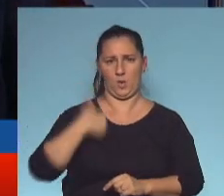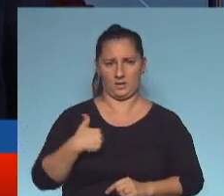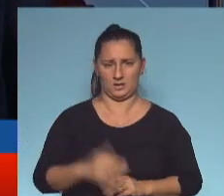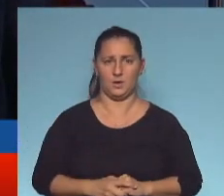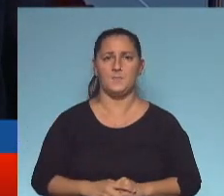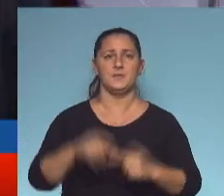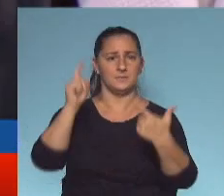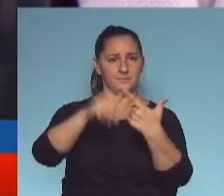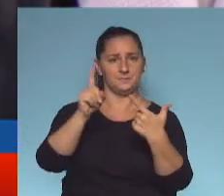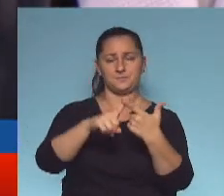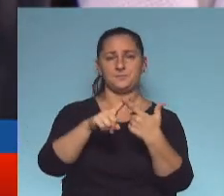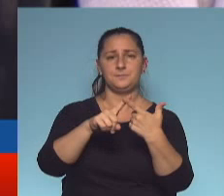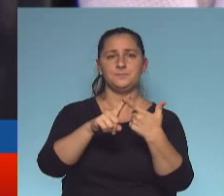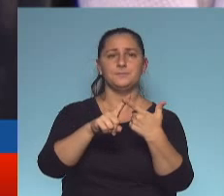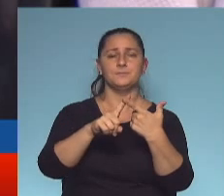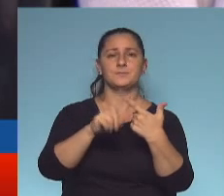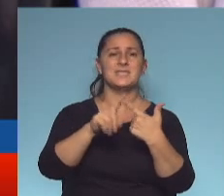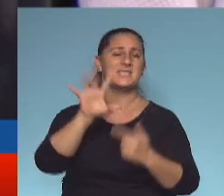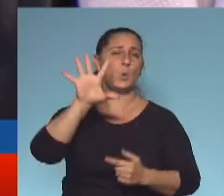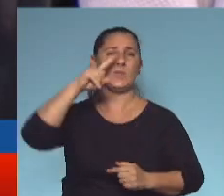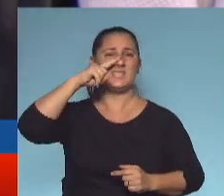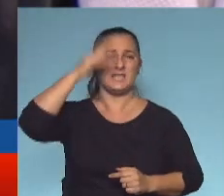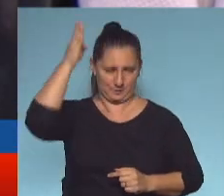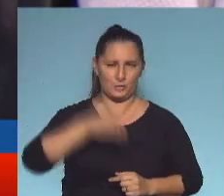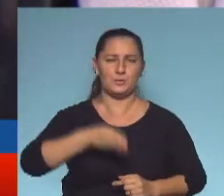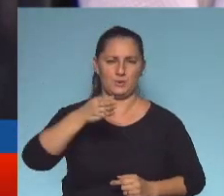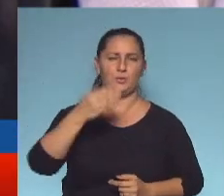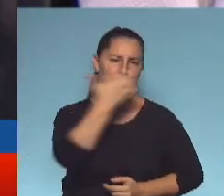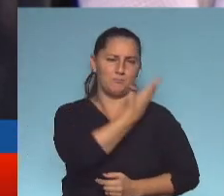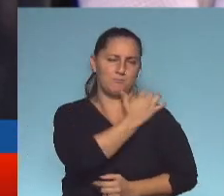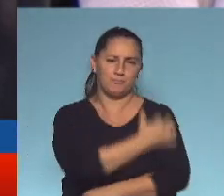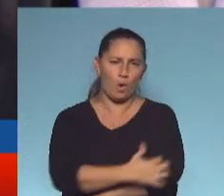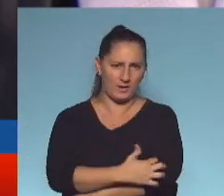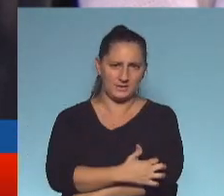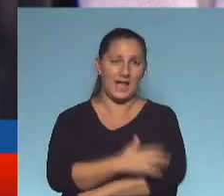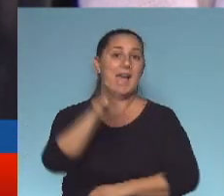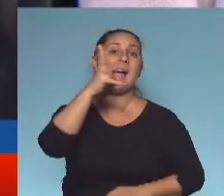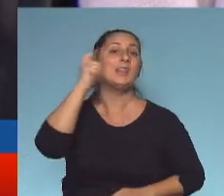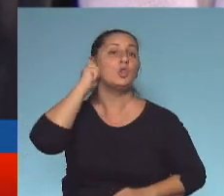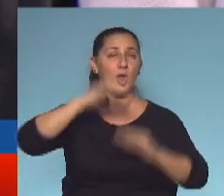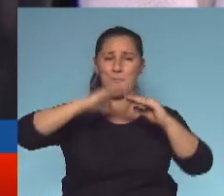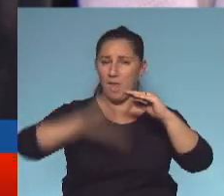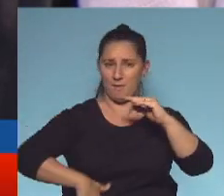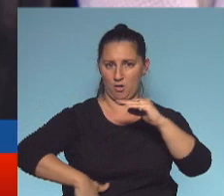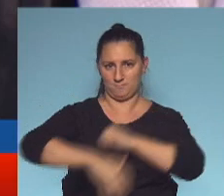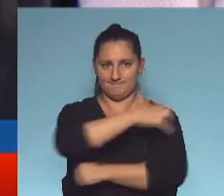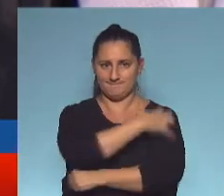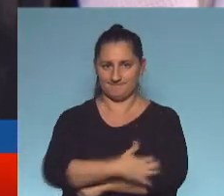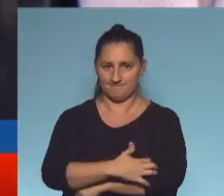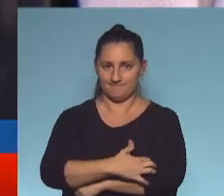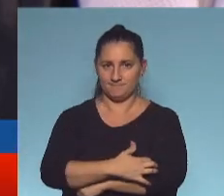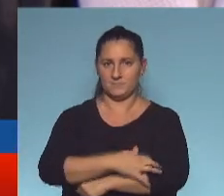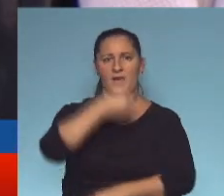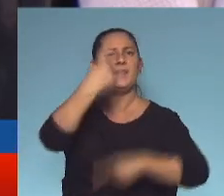punto es la situación de los niños. 57% de pobreza en los menores de 14 años en la Argentina.